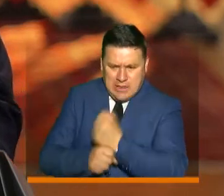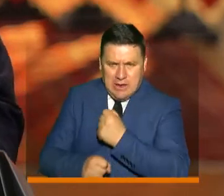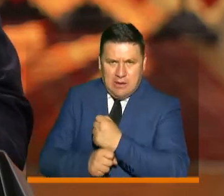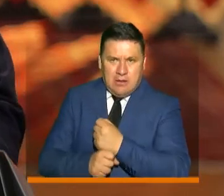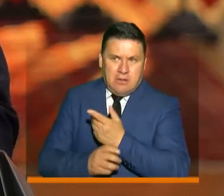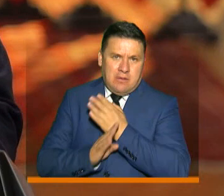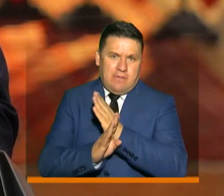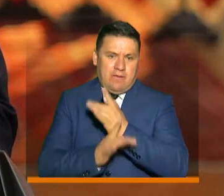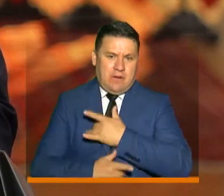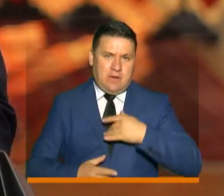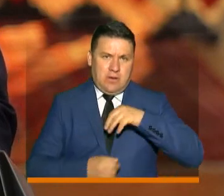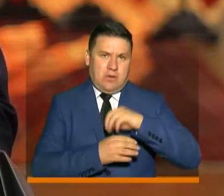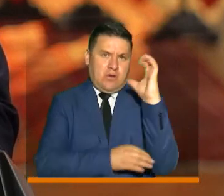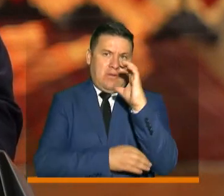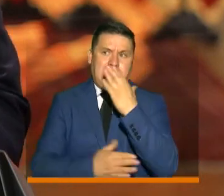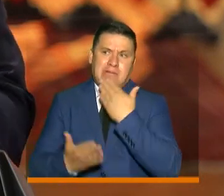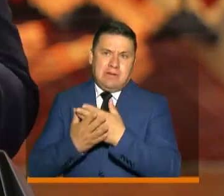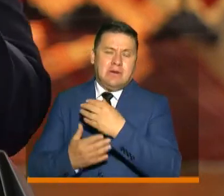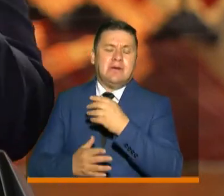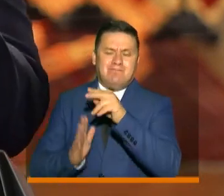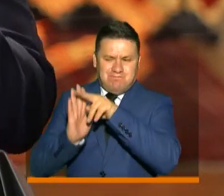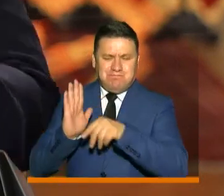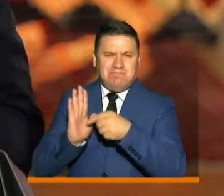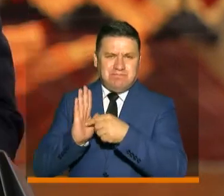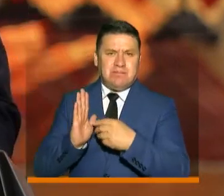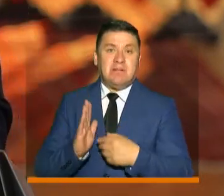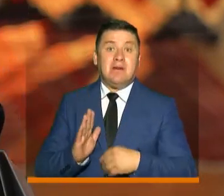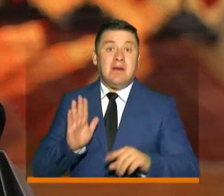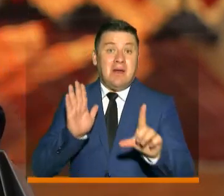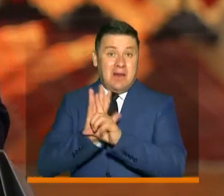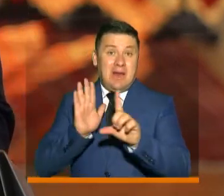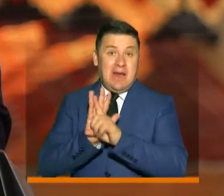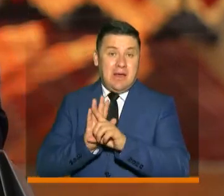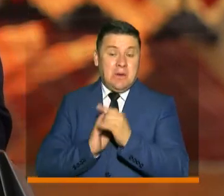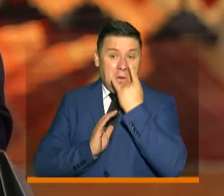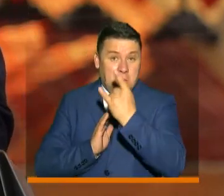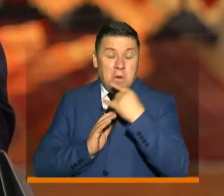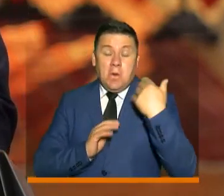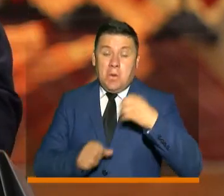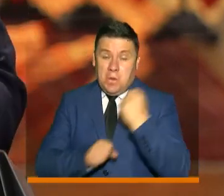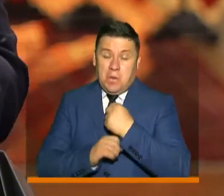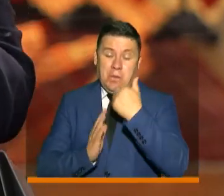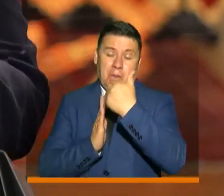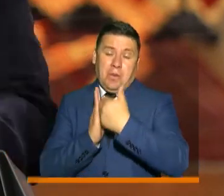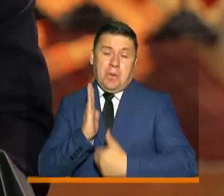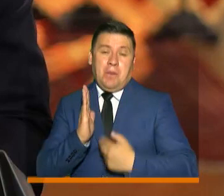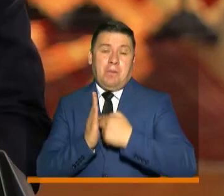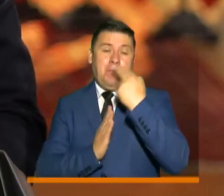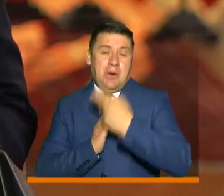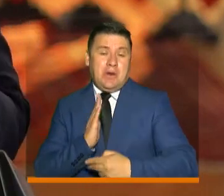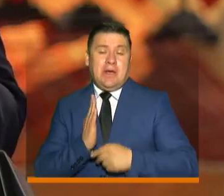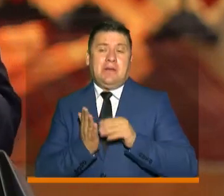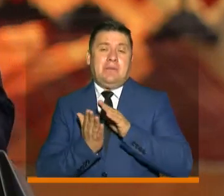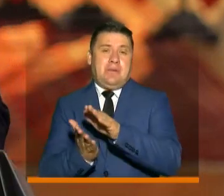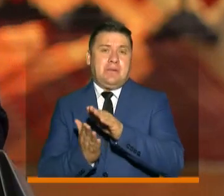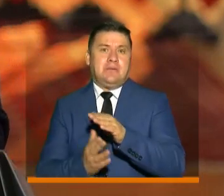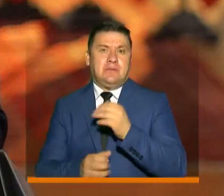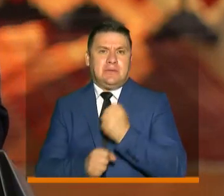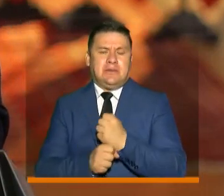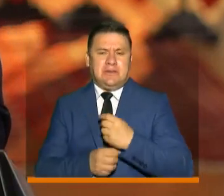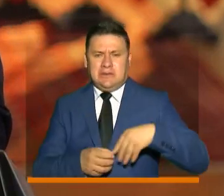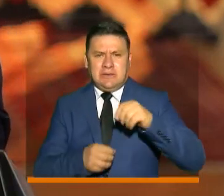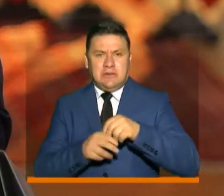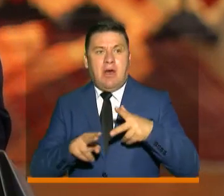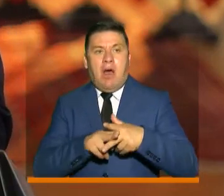proteger la vida de los colombianos tenemos una agenda legislativa ambiciosa que recoge aspiraciones ciudadanas y napas